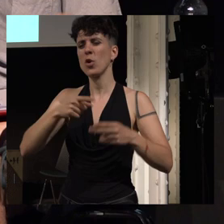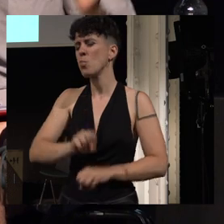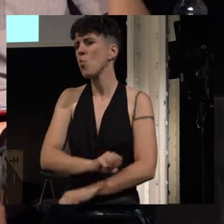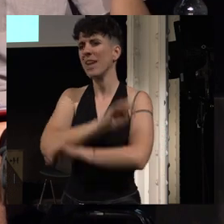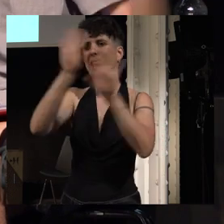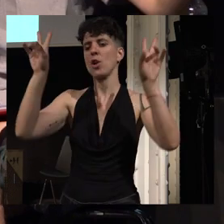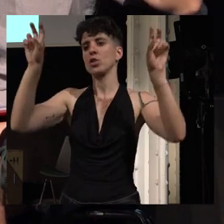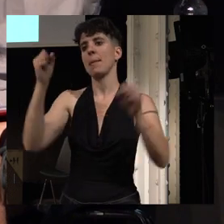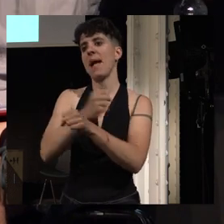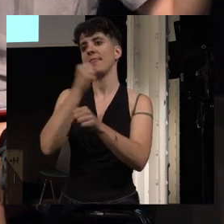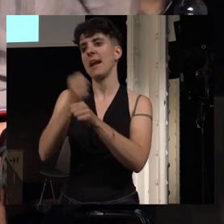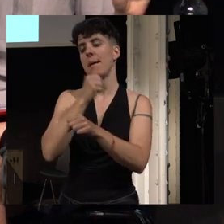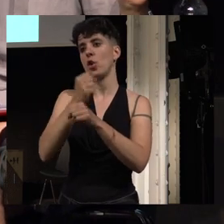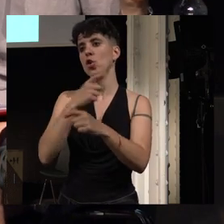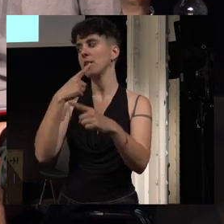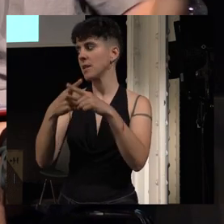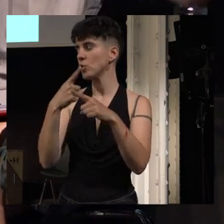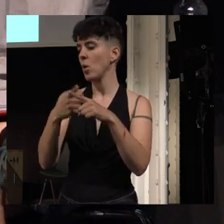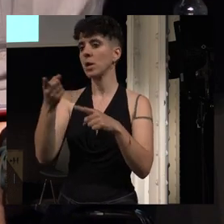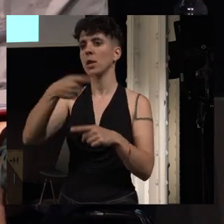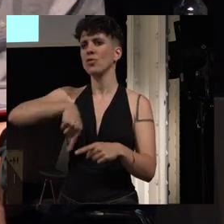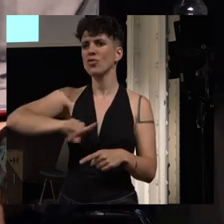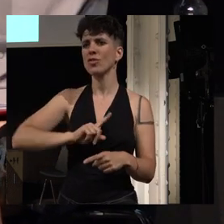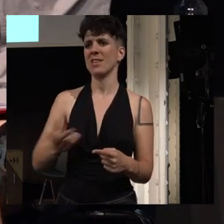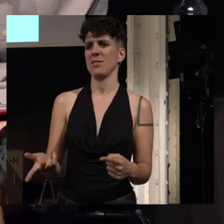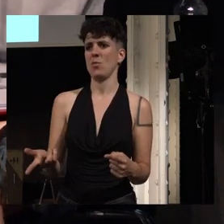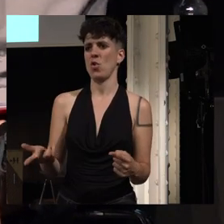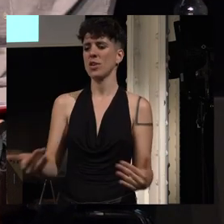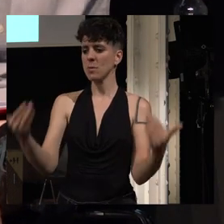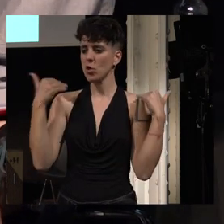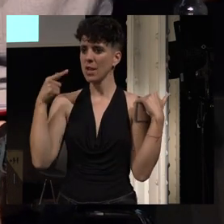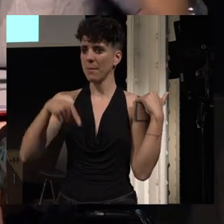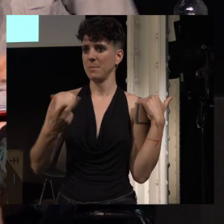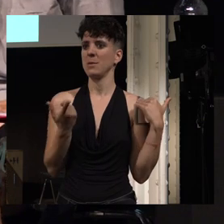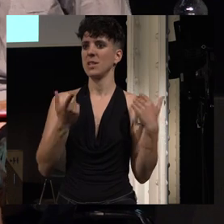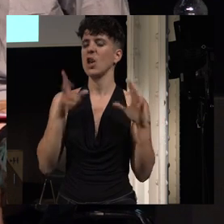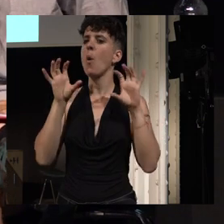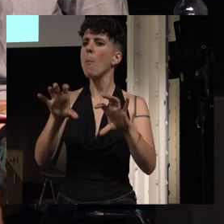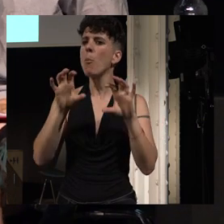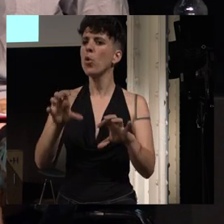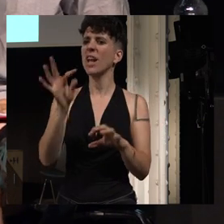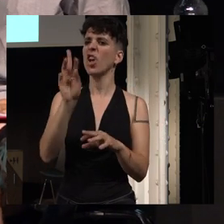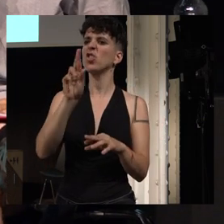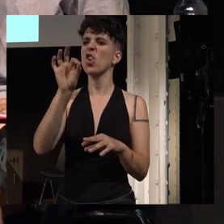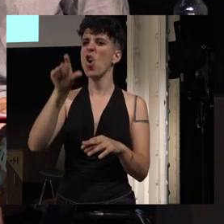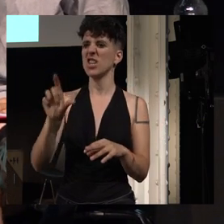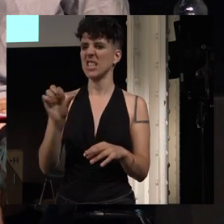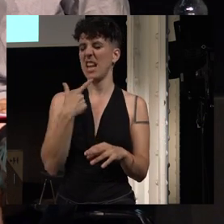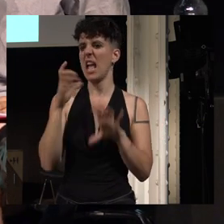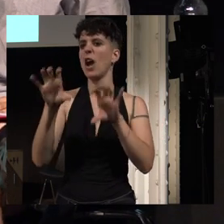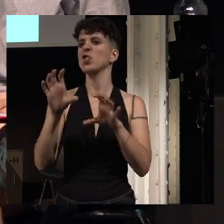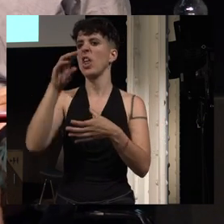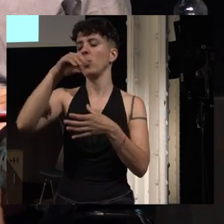trabajo sexual y que nos hagamos cargo de todo lo que genera, que es bullying, trolls, etcétera, etcétera, etcétera, ¿no? Y